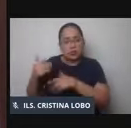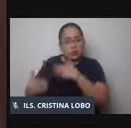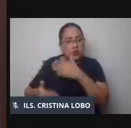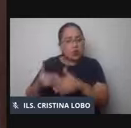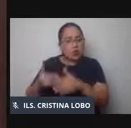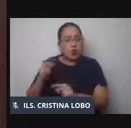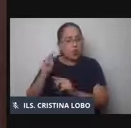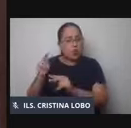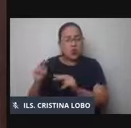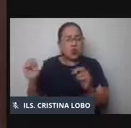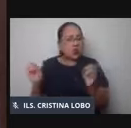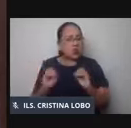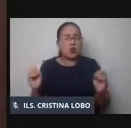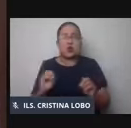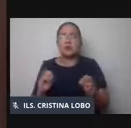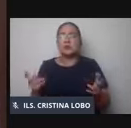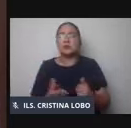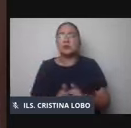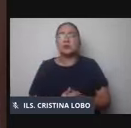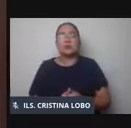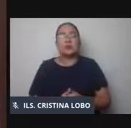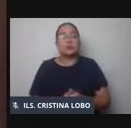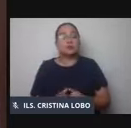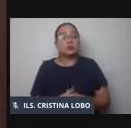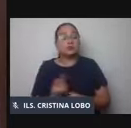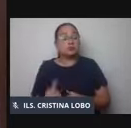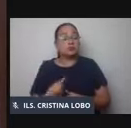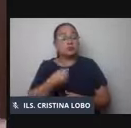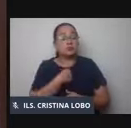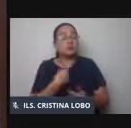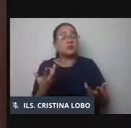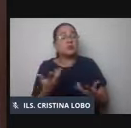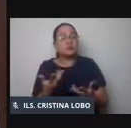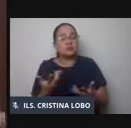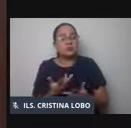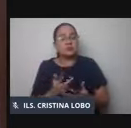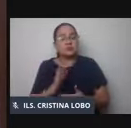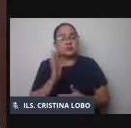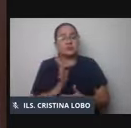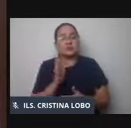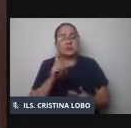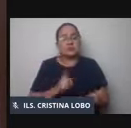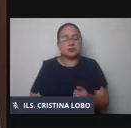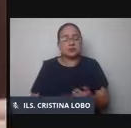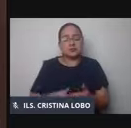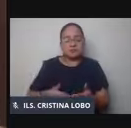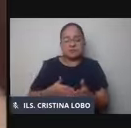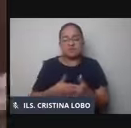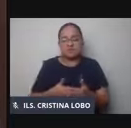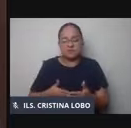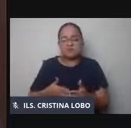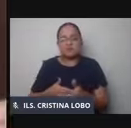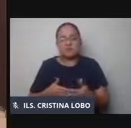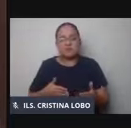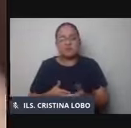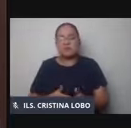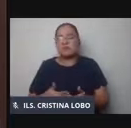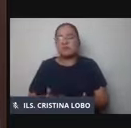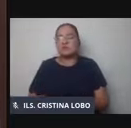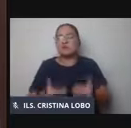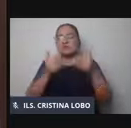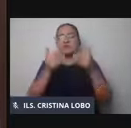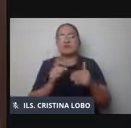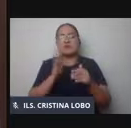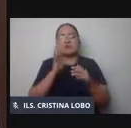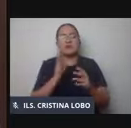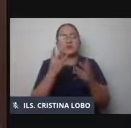culpabilidad, porque lo que yo estoy poniéndome son el sabotaje, ¿no? Me estoy saboteando, estoy poniendo el ranking